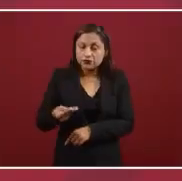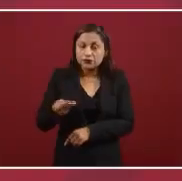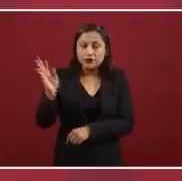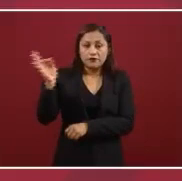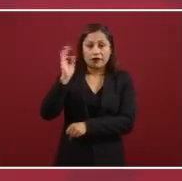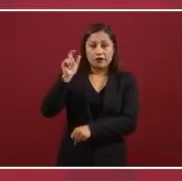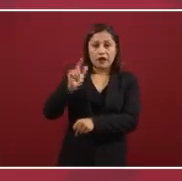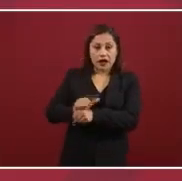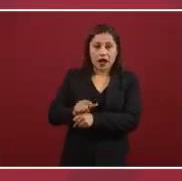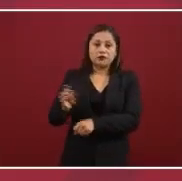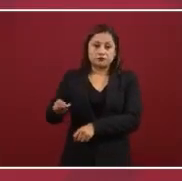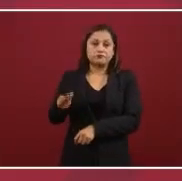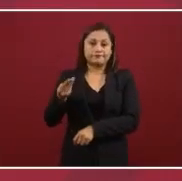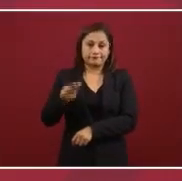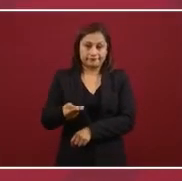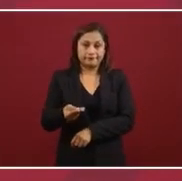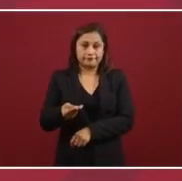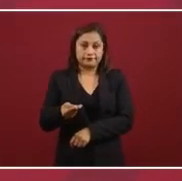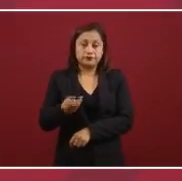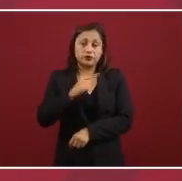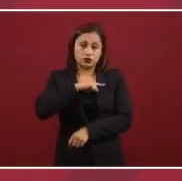porque ese impuesto